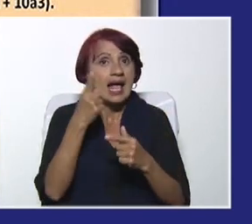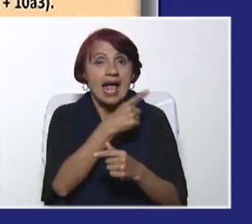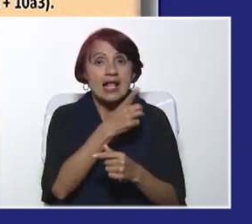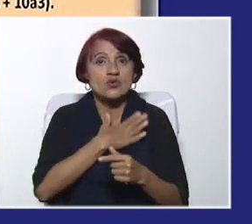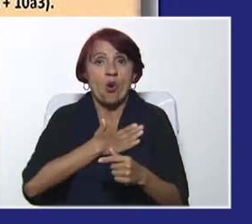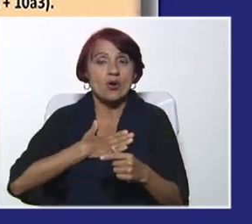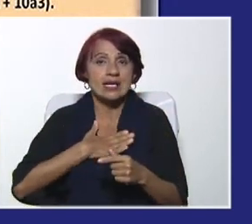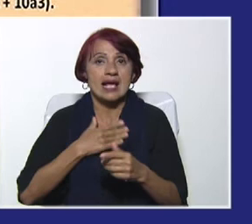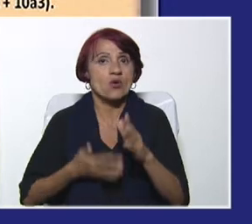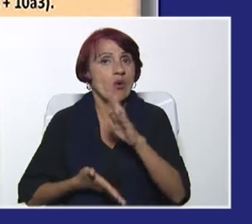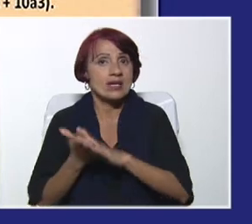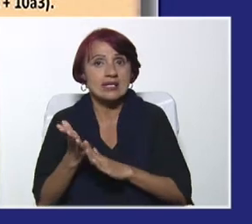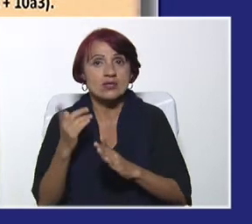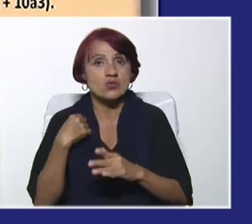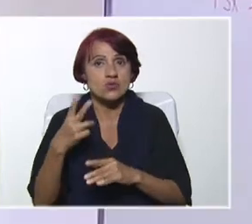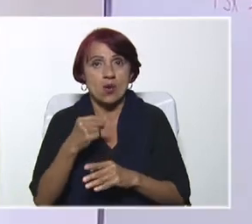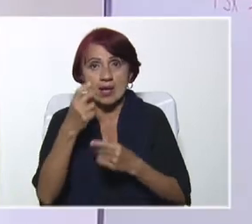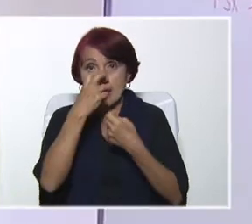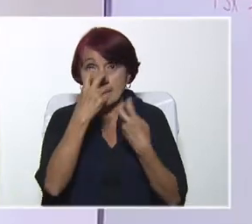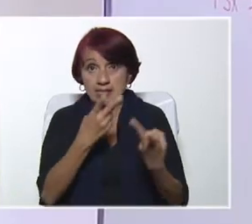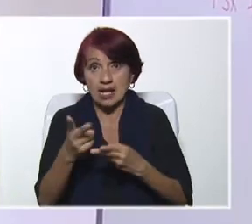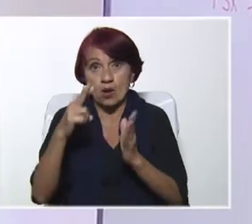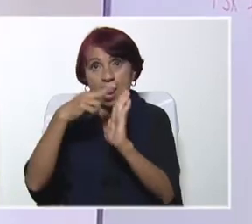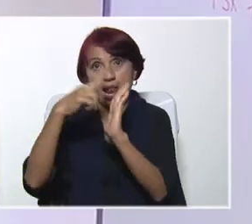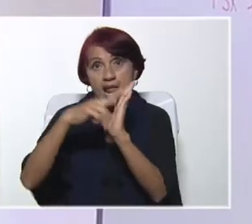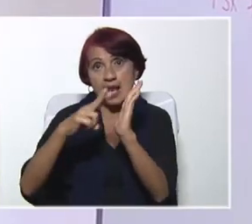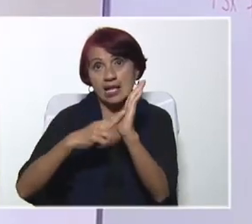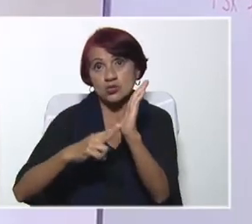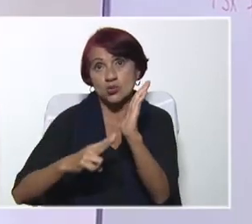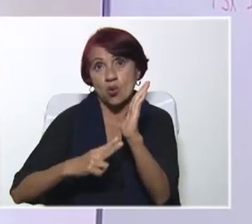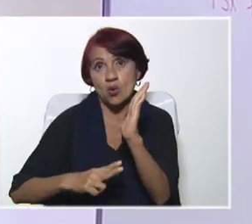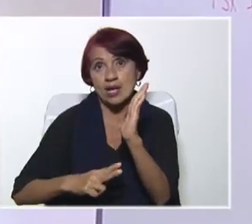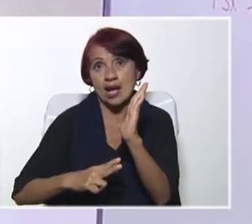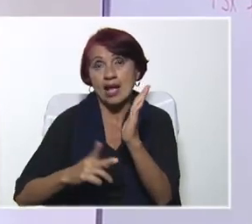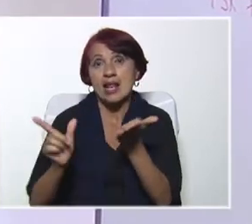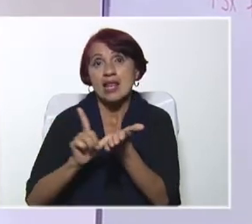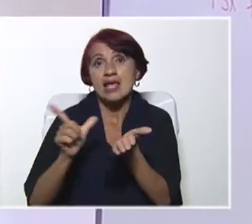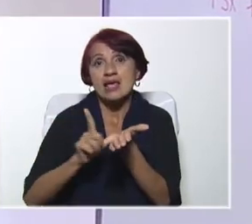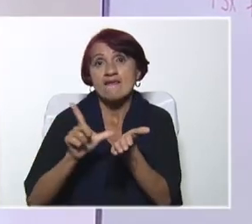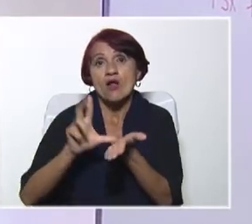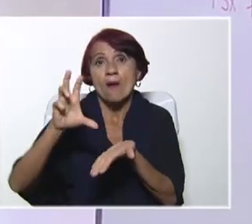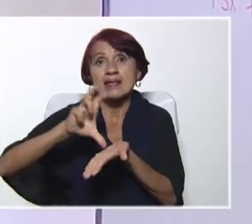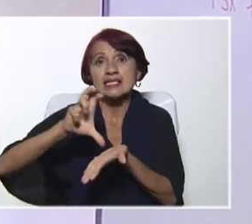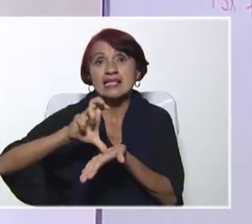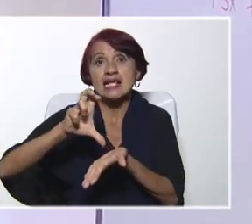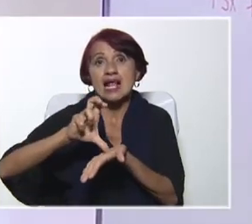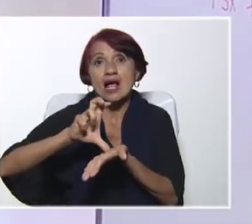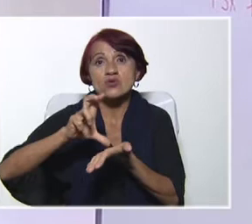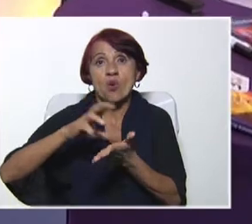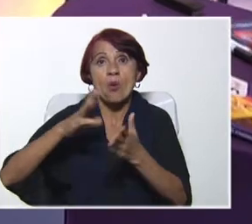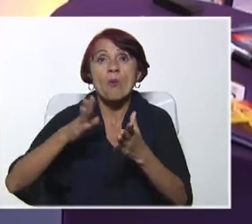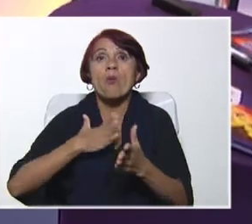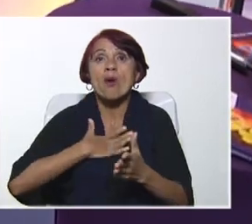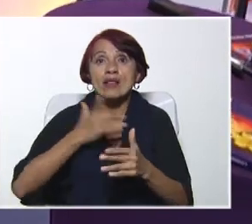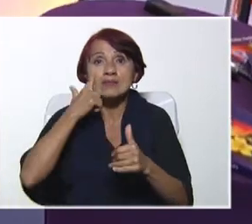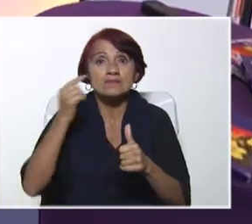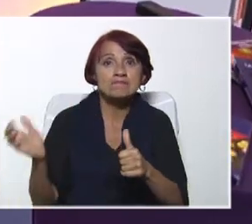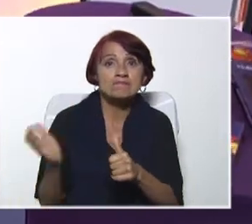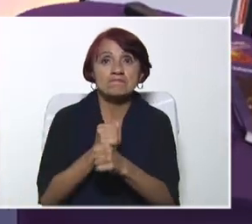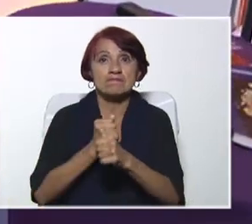ir sin antes invitarlos a la lectura de nuestra colección Bicentenario, donde podrán profundizar estos